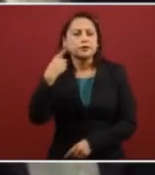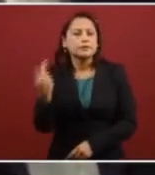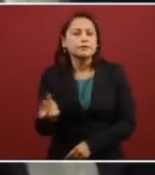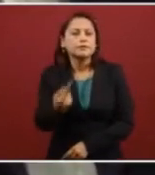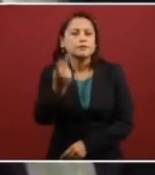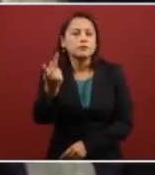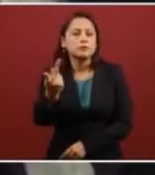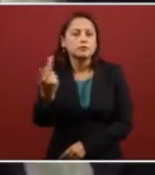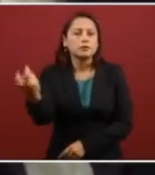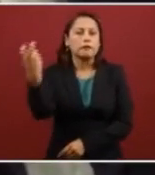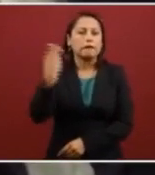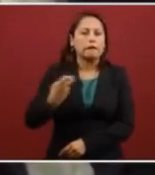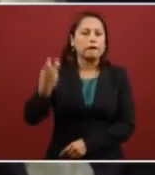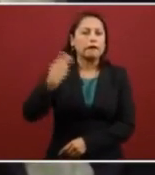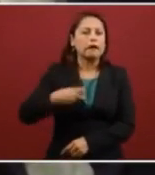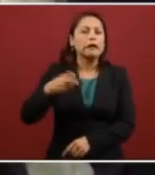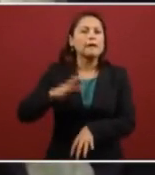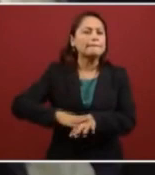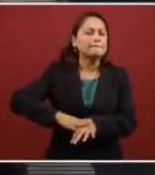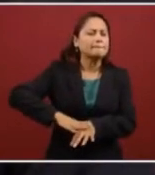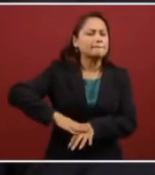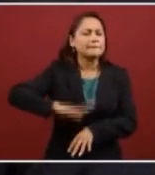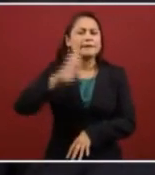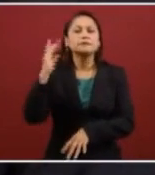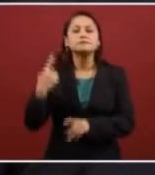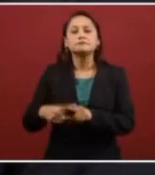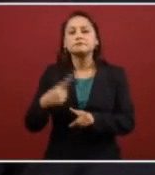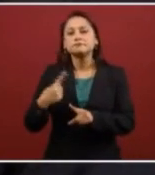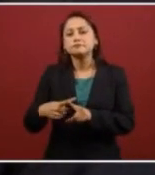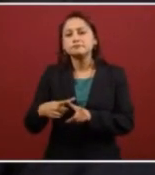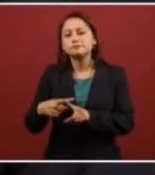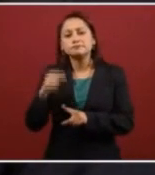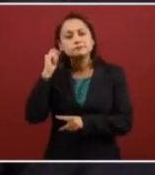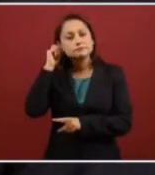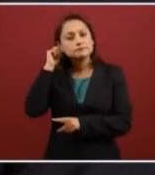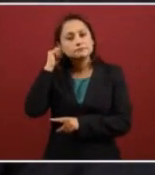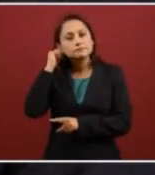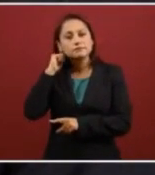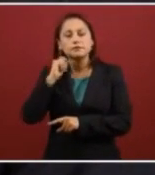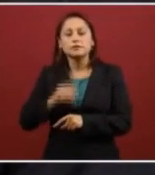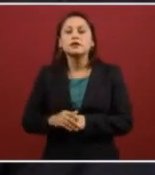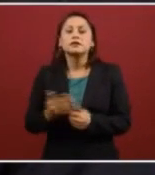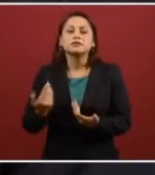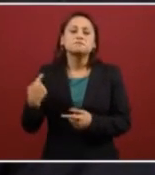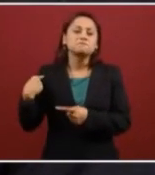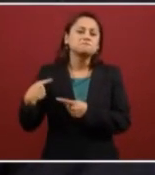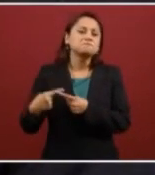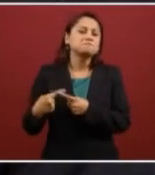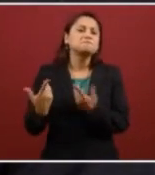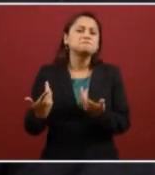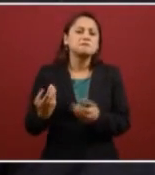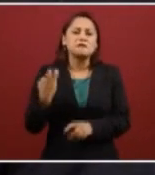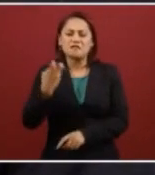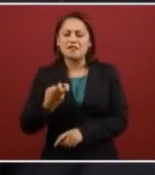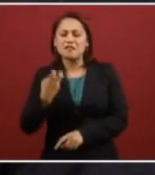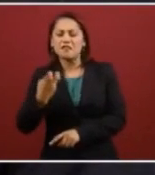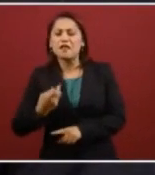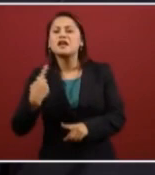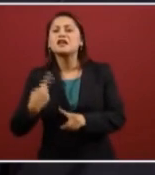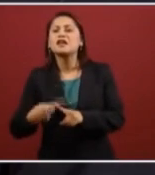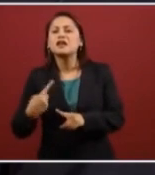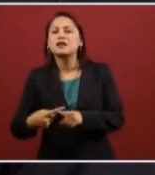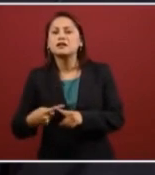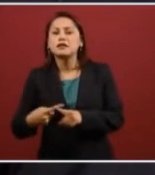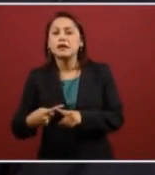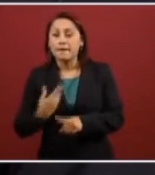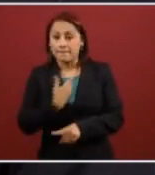most? ¿A quién han criticado? Who más? Have they criticized the most? De los últimos tiempos. Of the past times. Como presidente. As